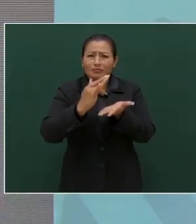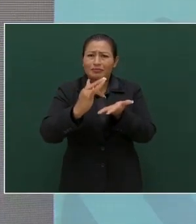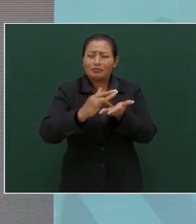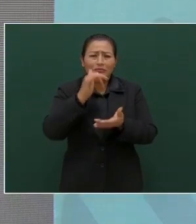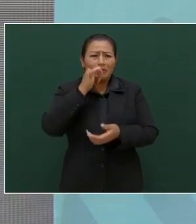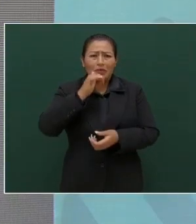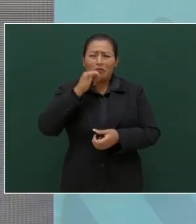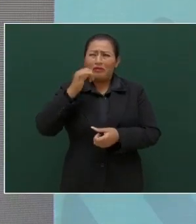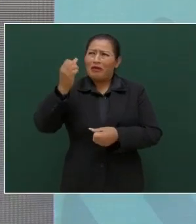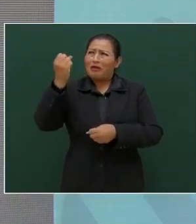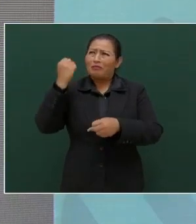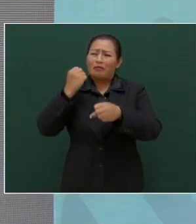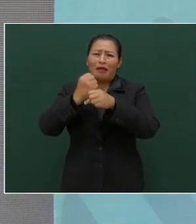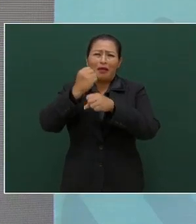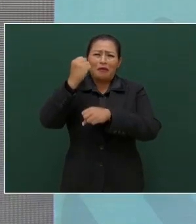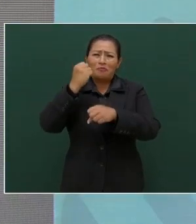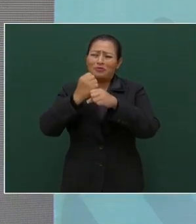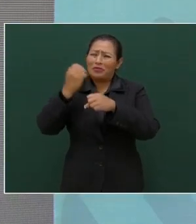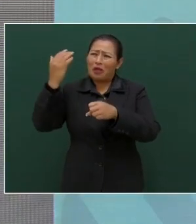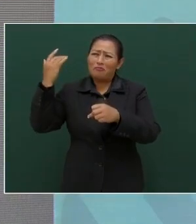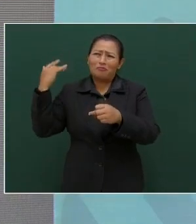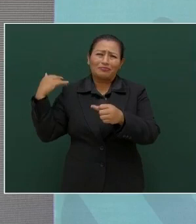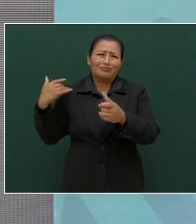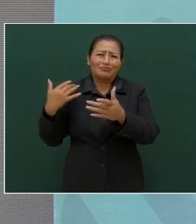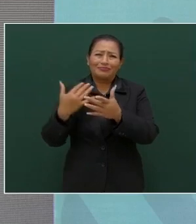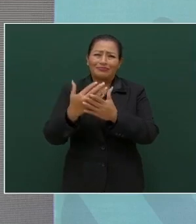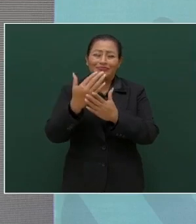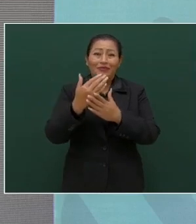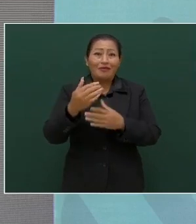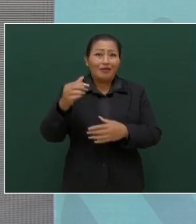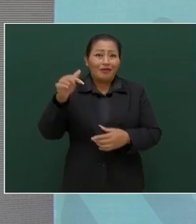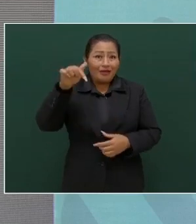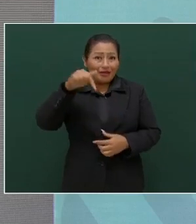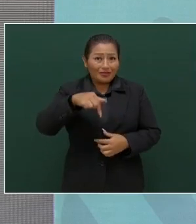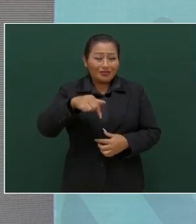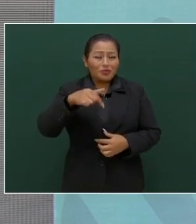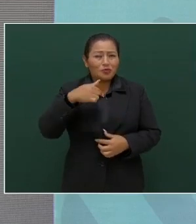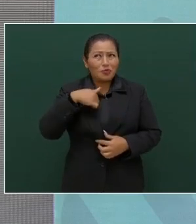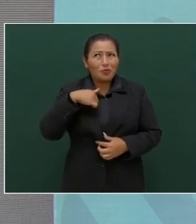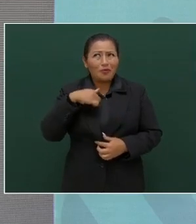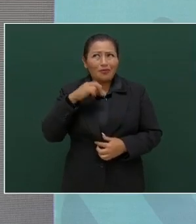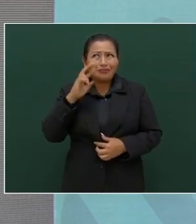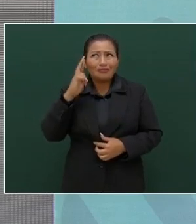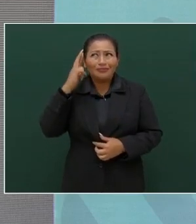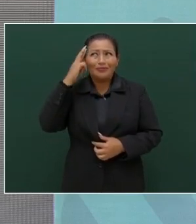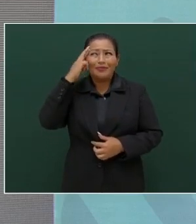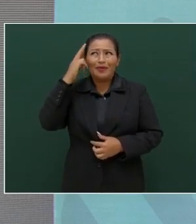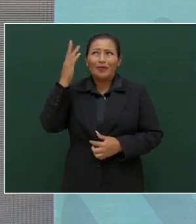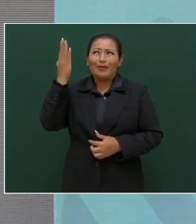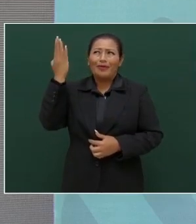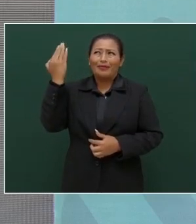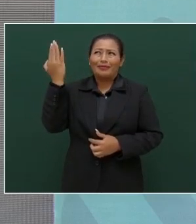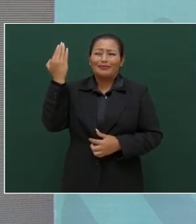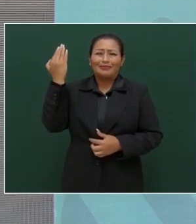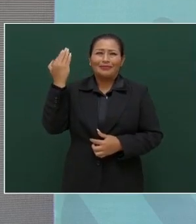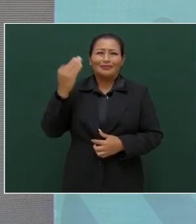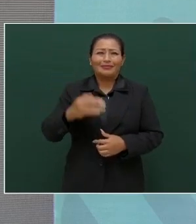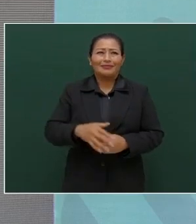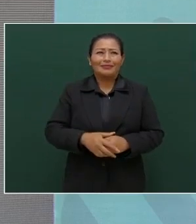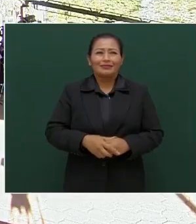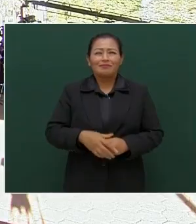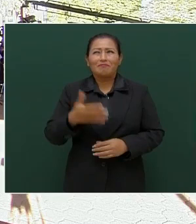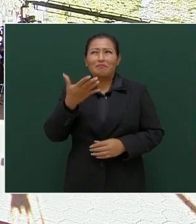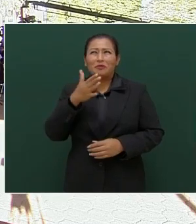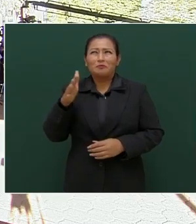hace muchos años. Aquí, yo recuerdo que por